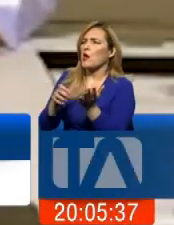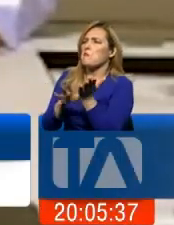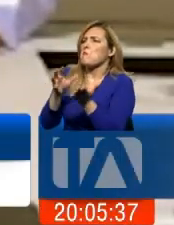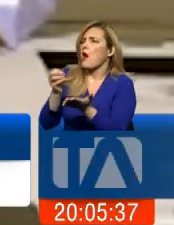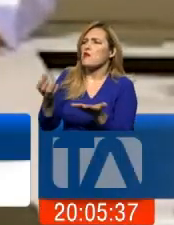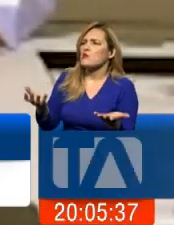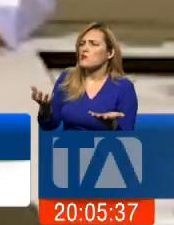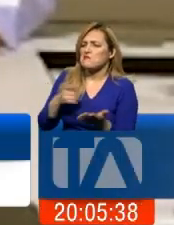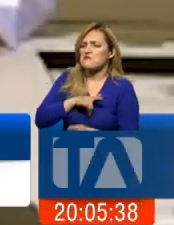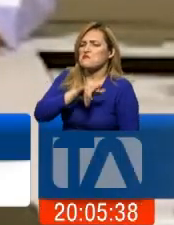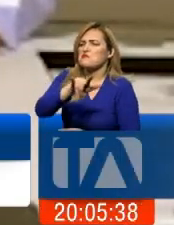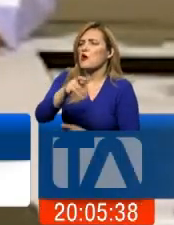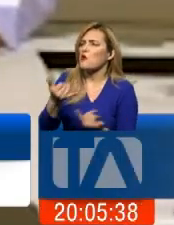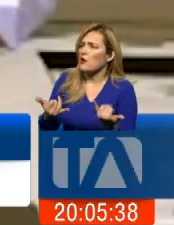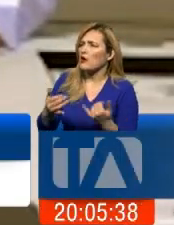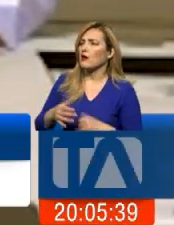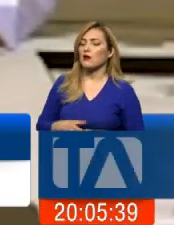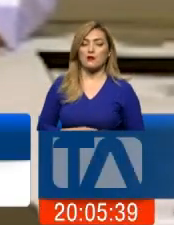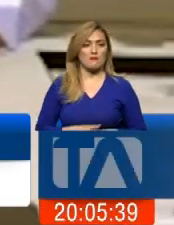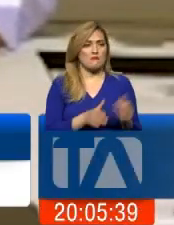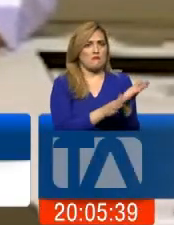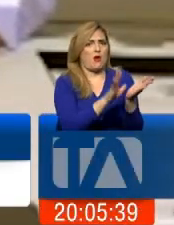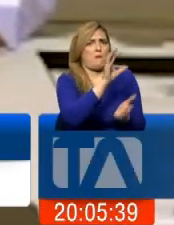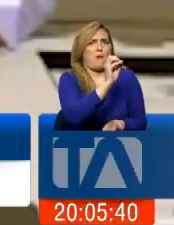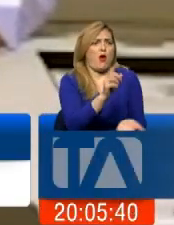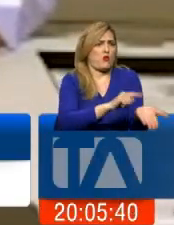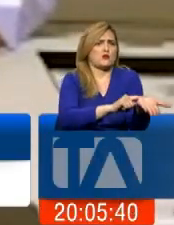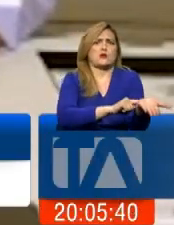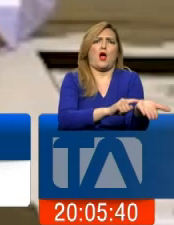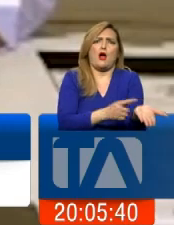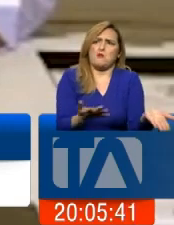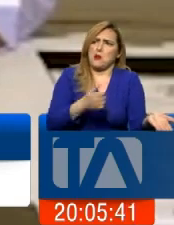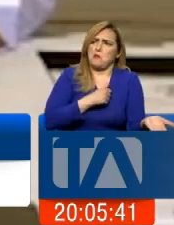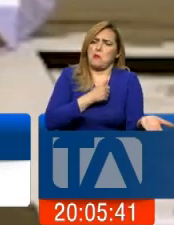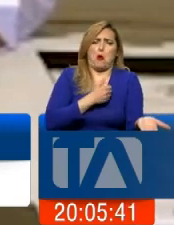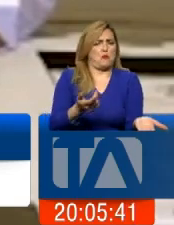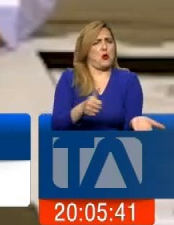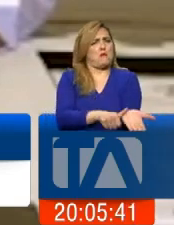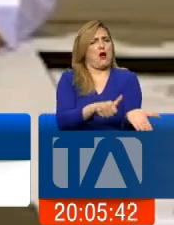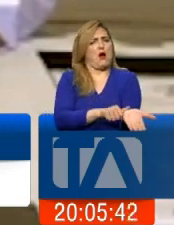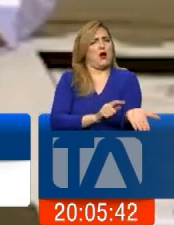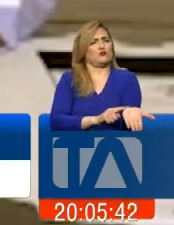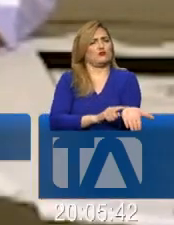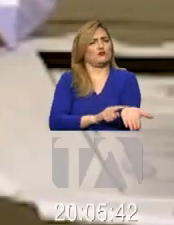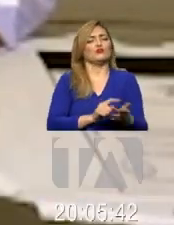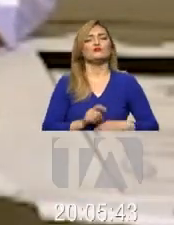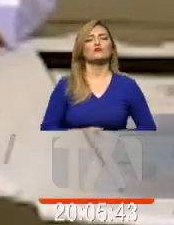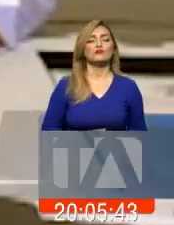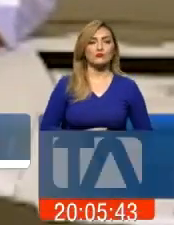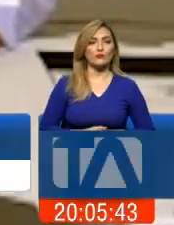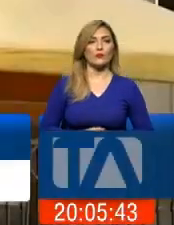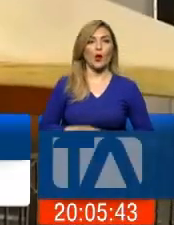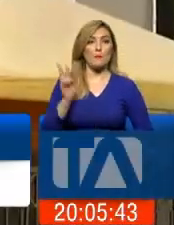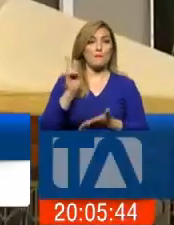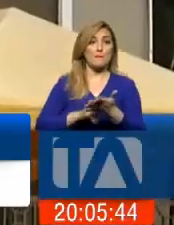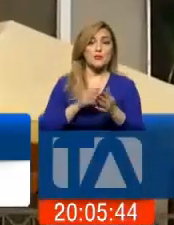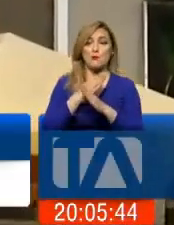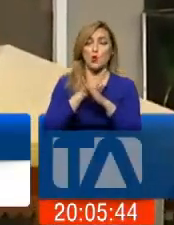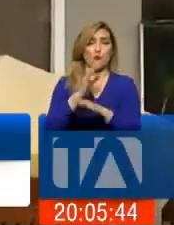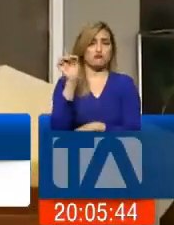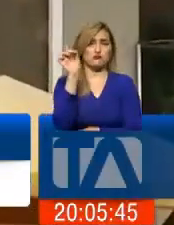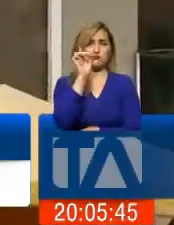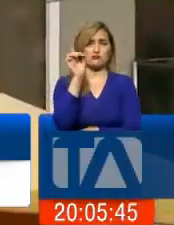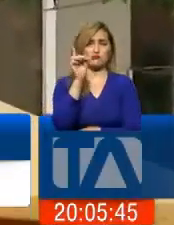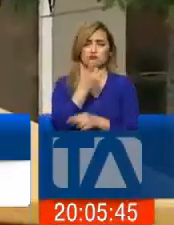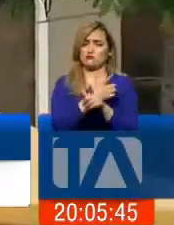hermano. ¿Se piensa porque que la sangre? Porque la sangre llama a la sangre. Dalo Bucaram aseguró que su visa no está inhabilitada y que